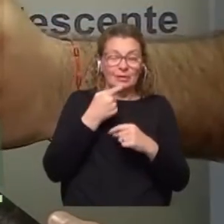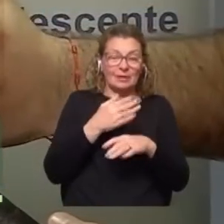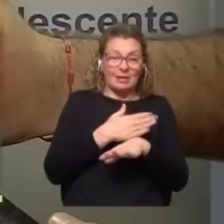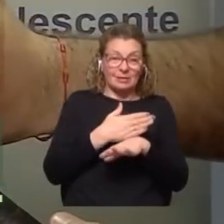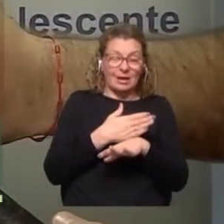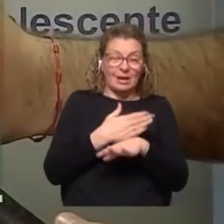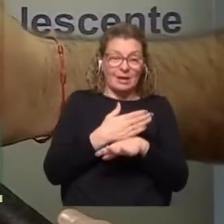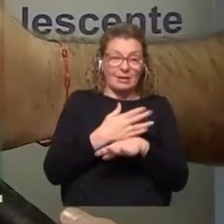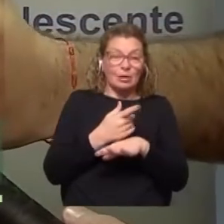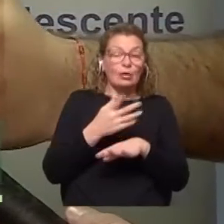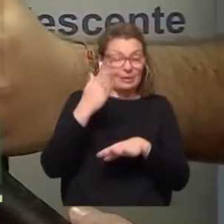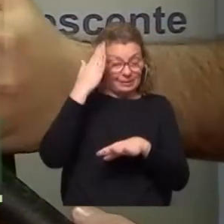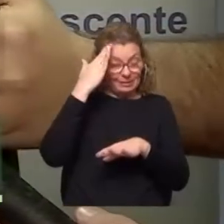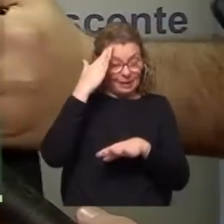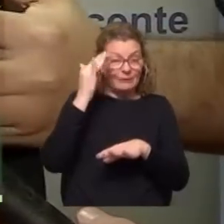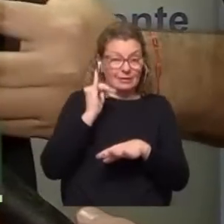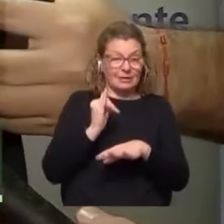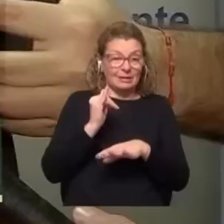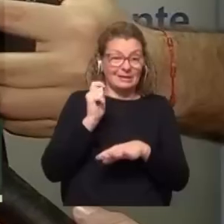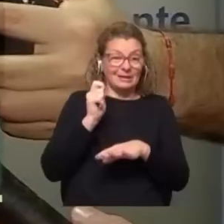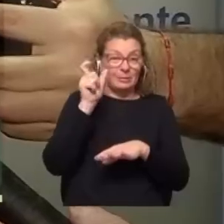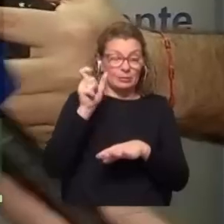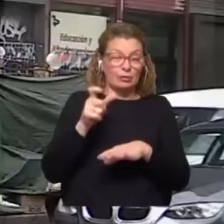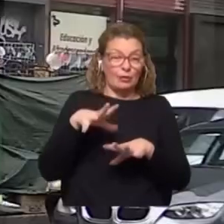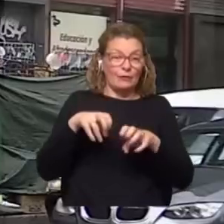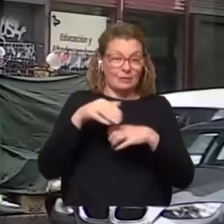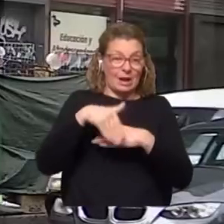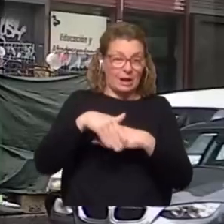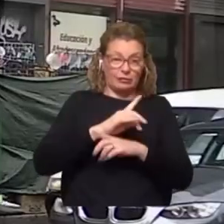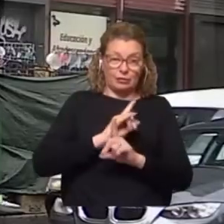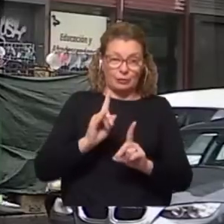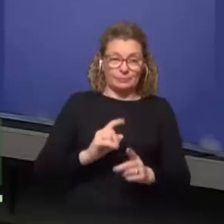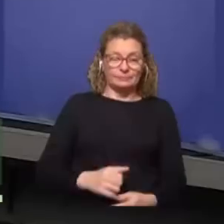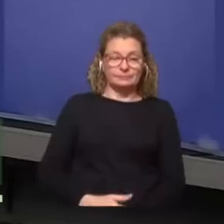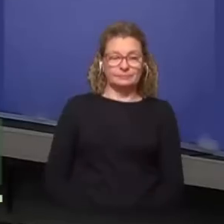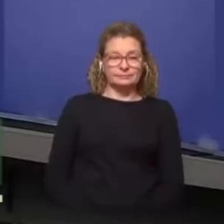decía en el caso que está identificado no se trata de un caso de situación de calle